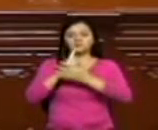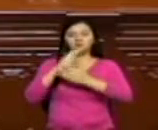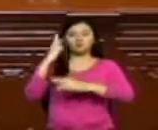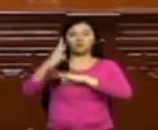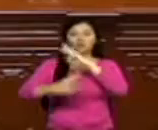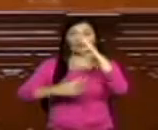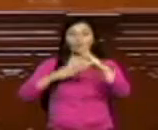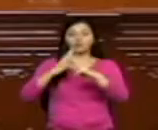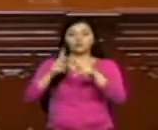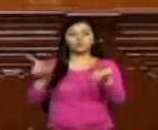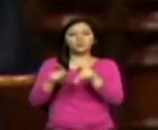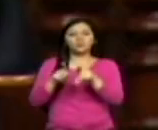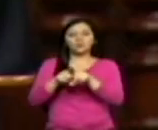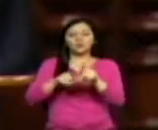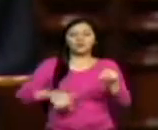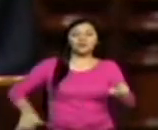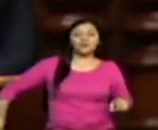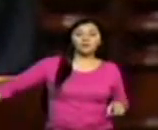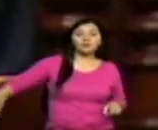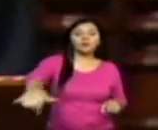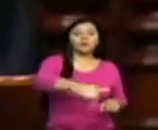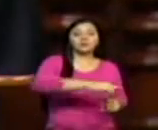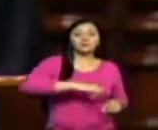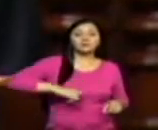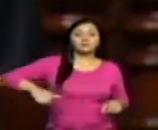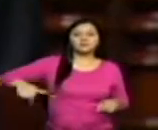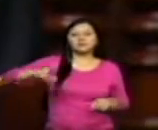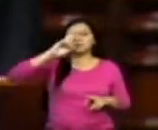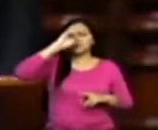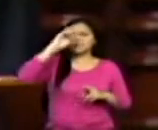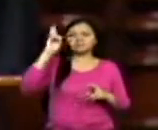una democracia en donde se respetan los